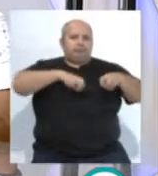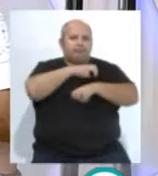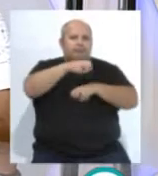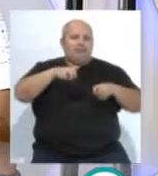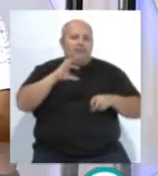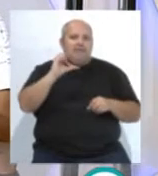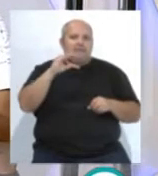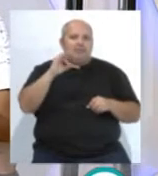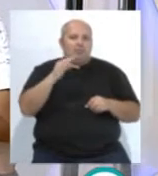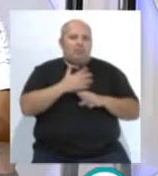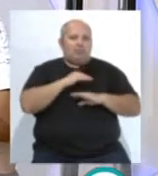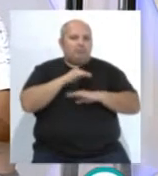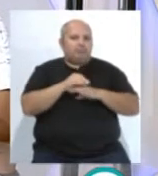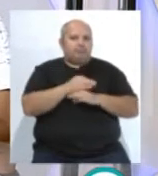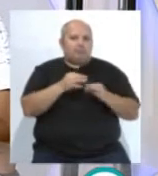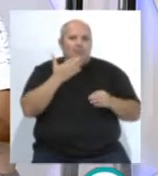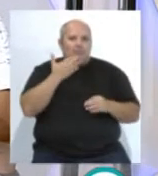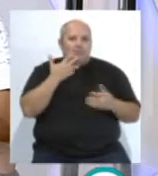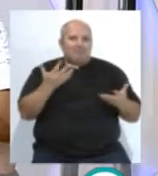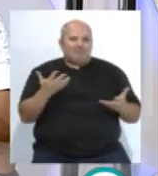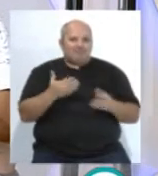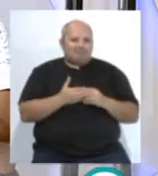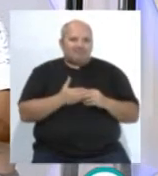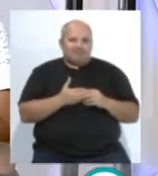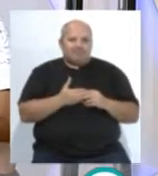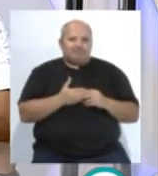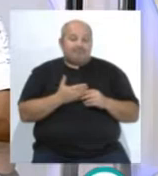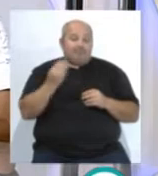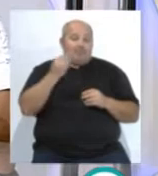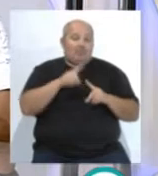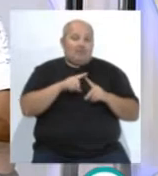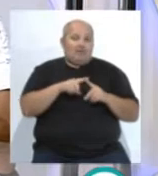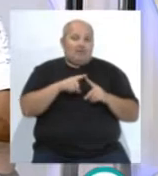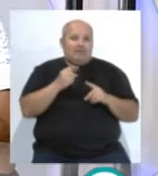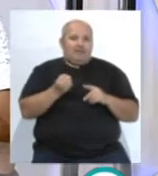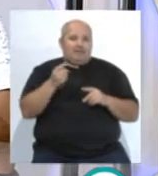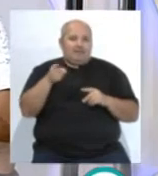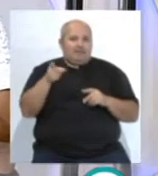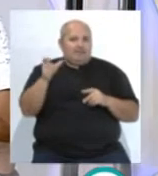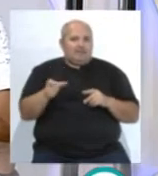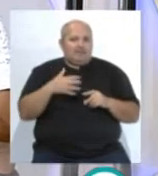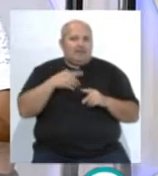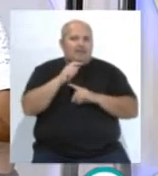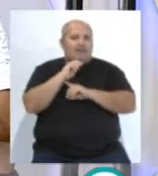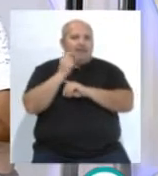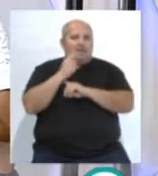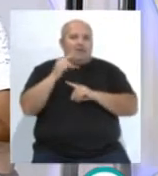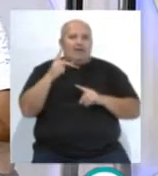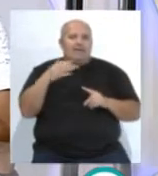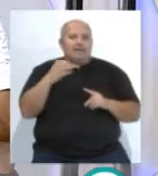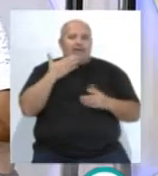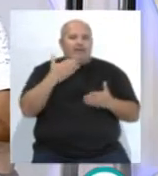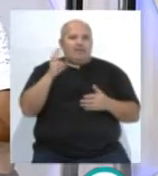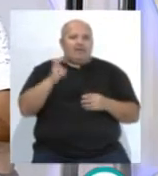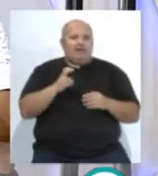perdiendo. Y el chaval cumplió perfectamente. Ya, razón por la cual entonces también podíamos pensar, el éxito de Akeche se debe